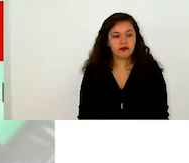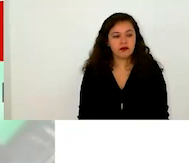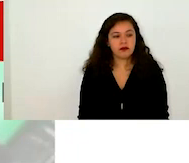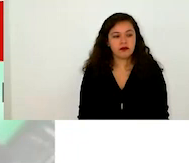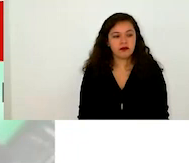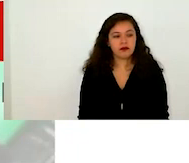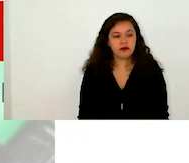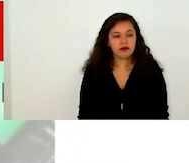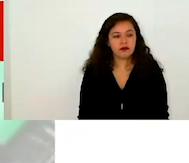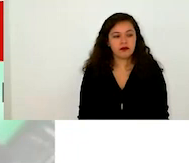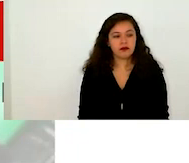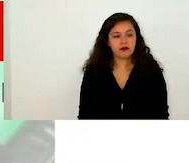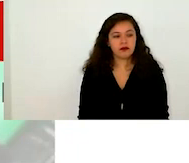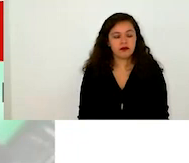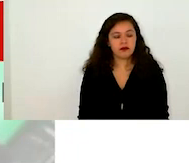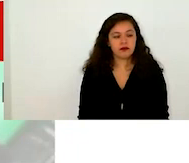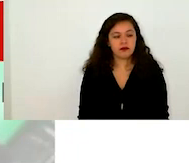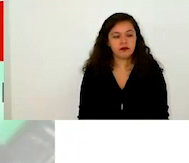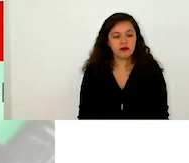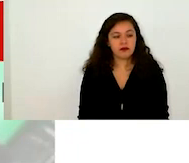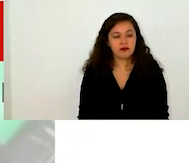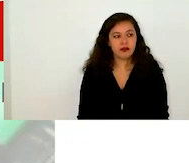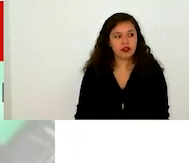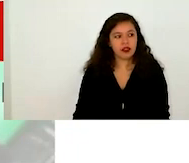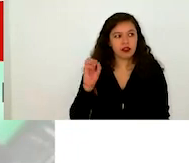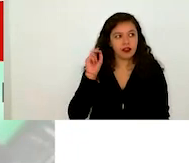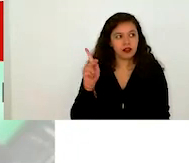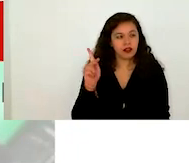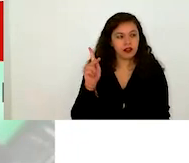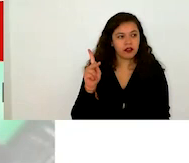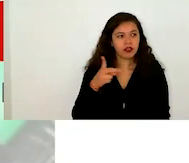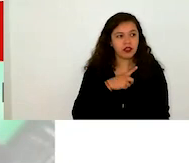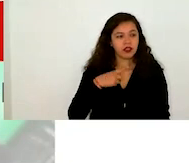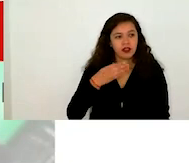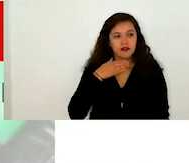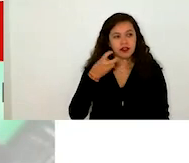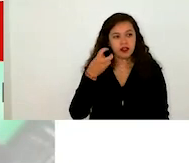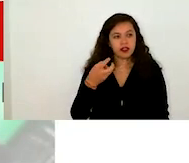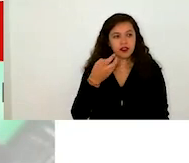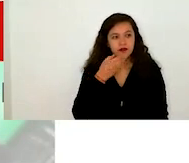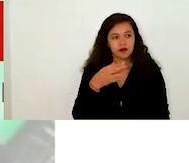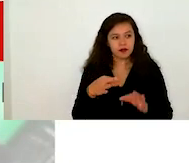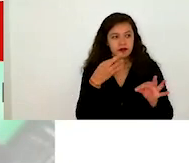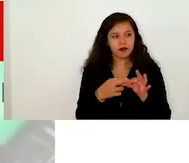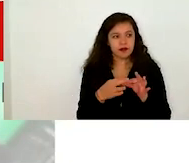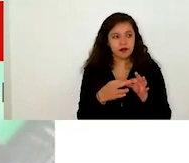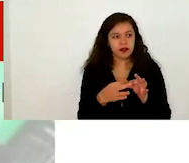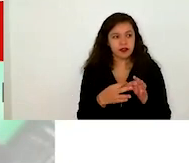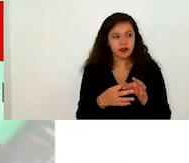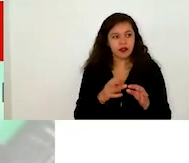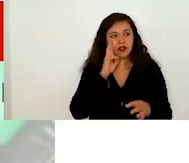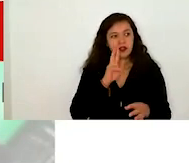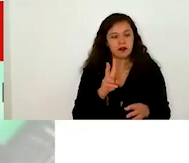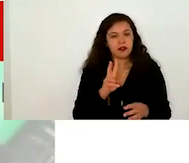esta idea está bien ok si tiene que ver con eso precisamente para el carmen varias ideas